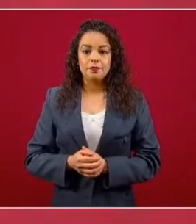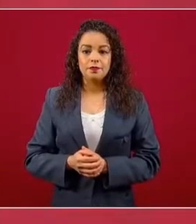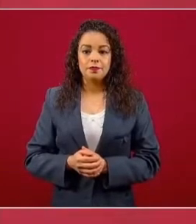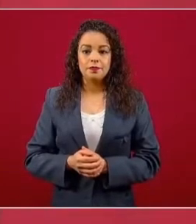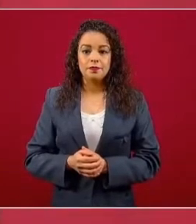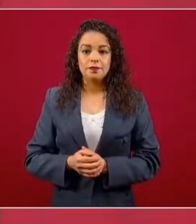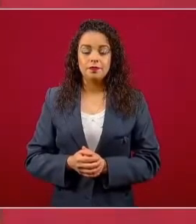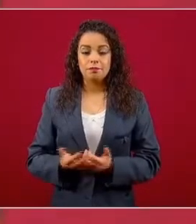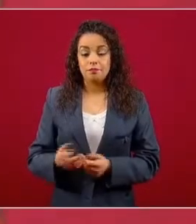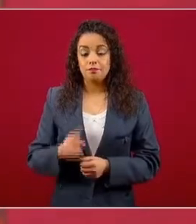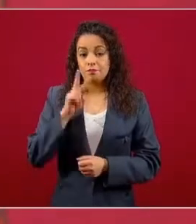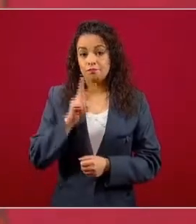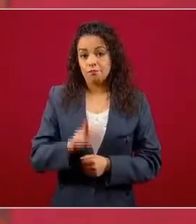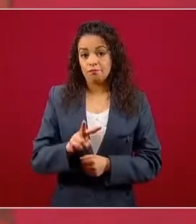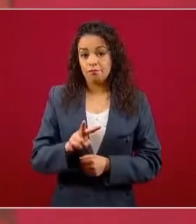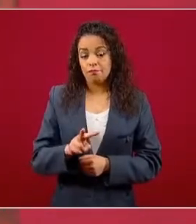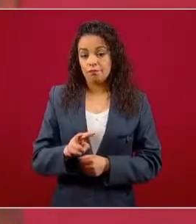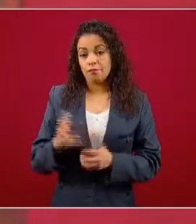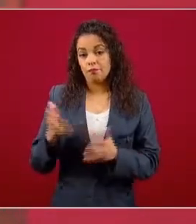con respeto